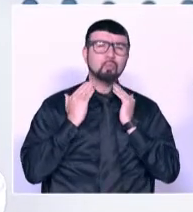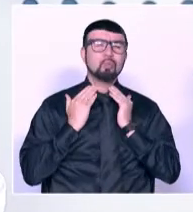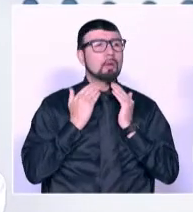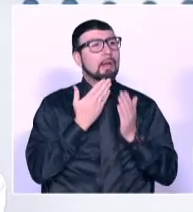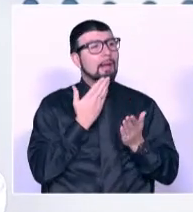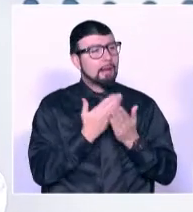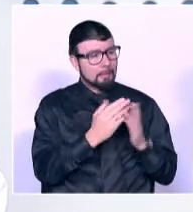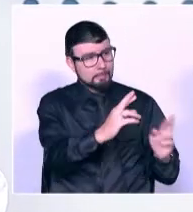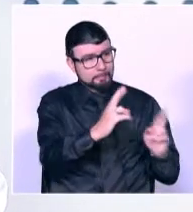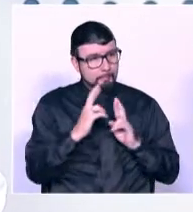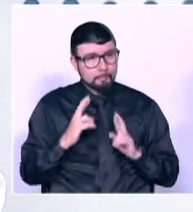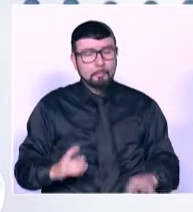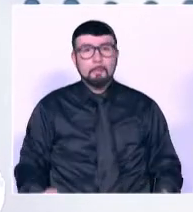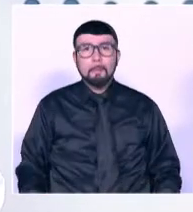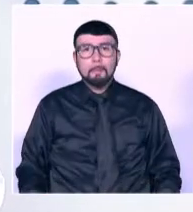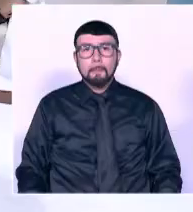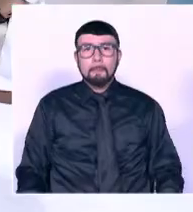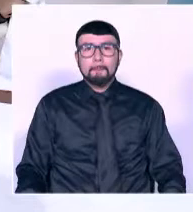respuesta.